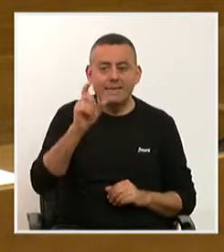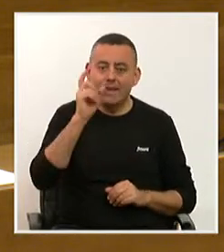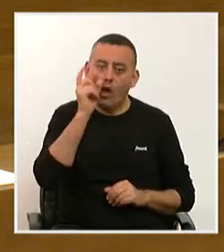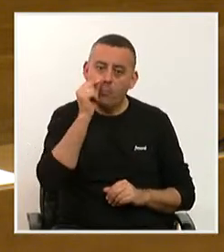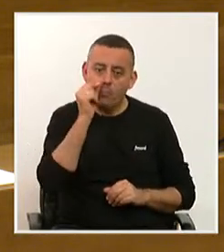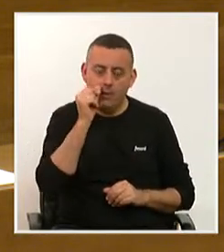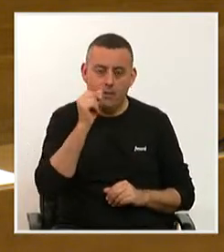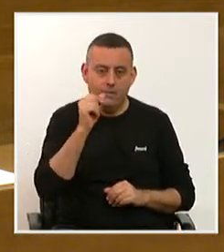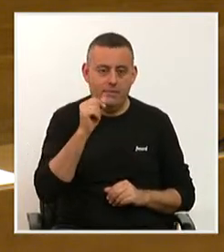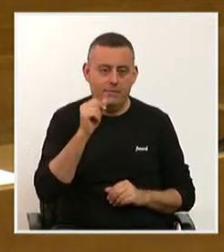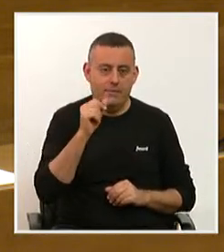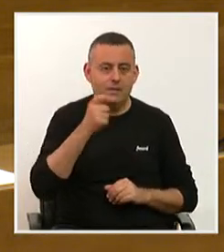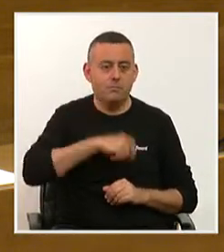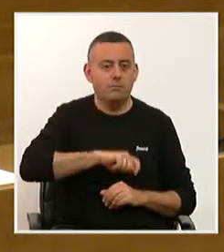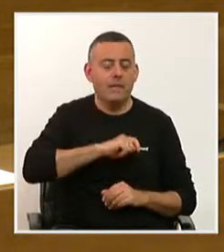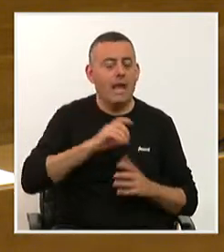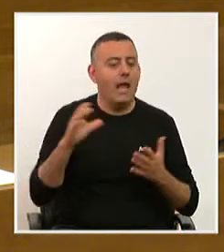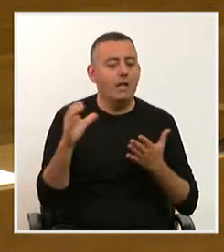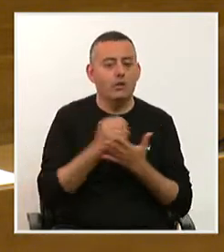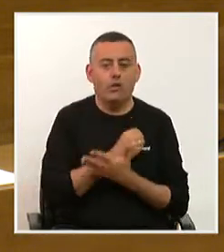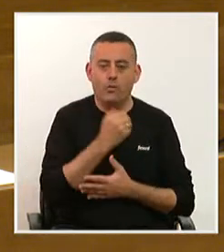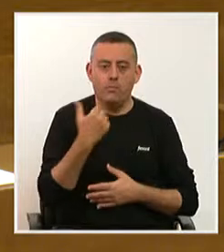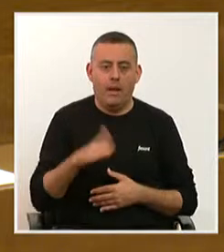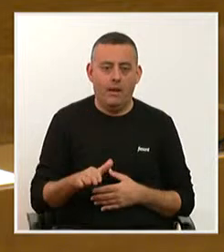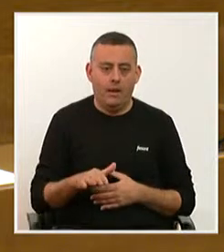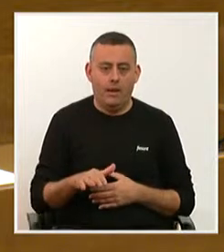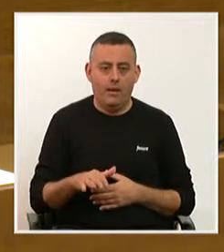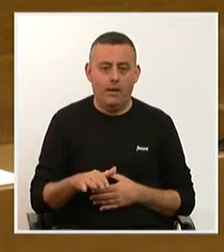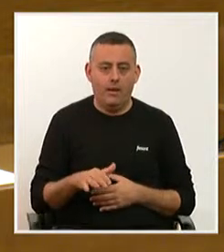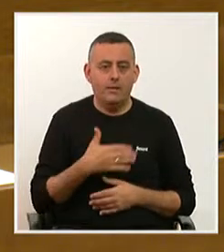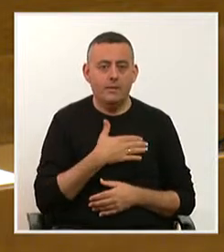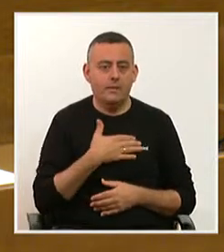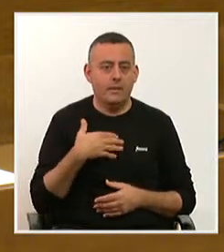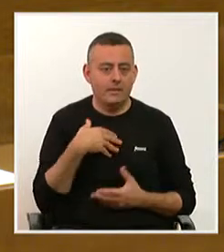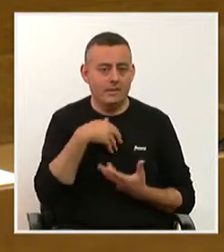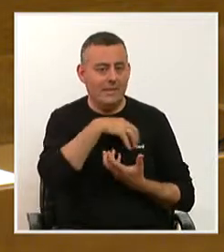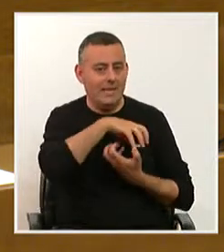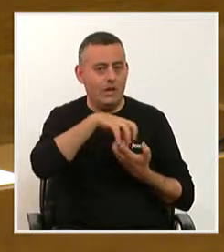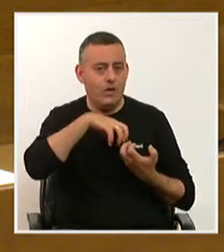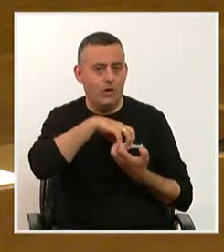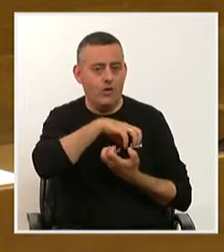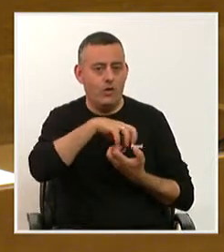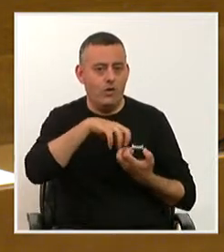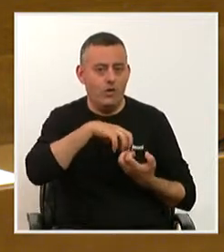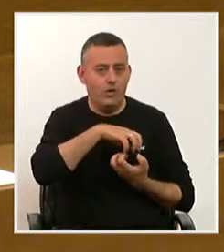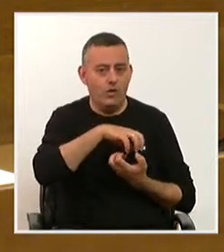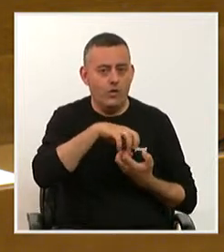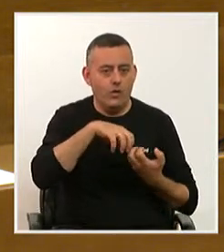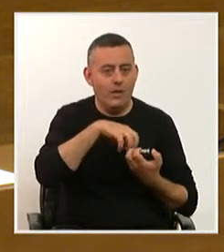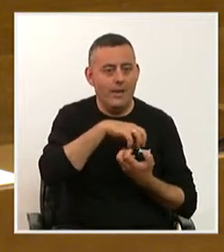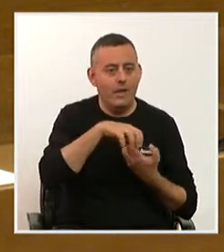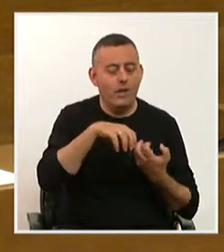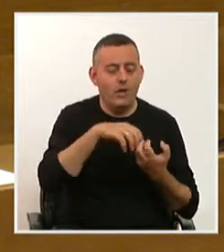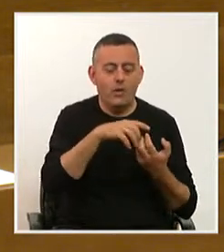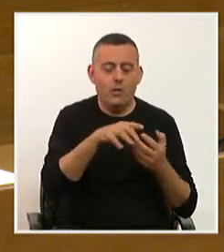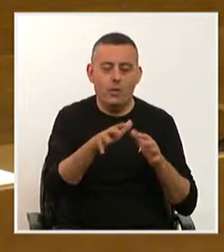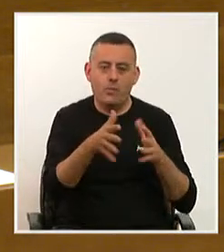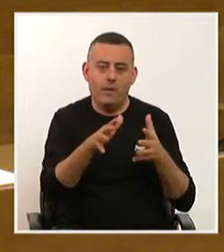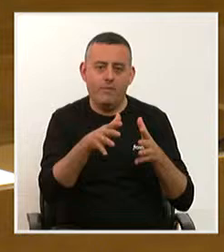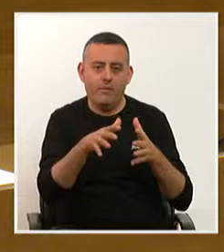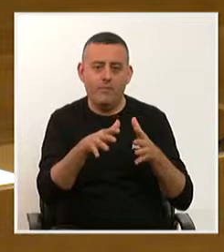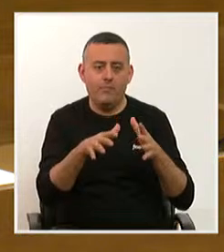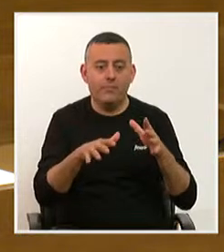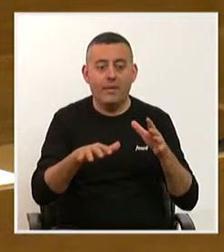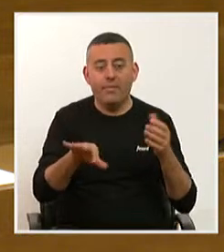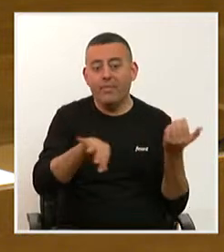como socialista y lío a veg se confen de magoia No seré